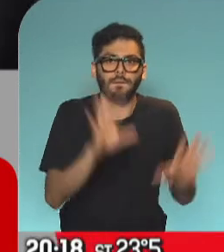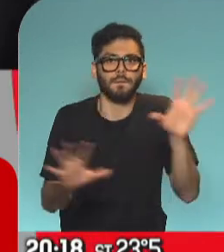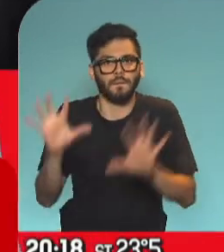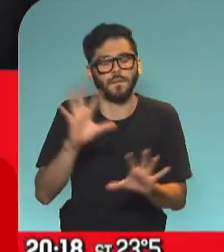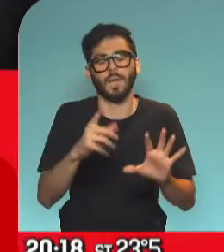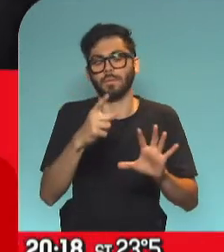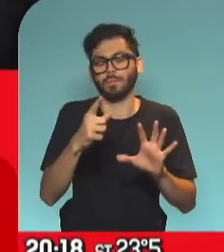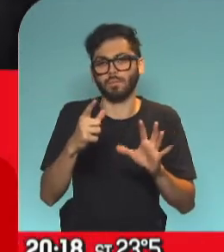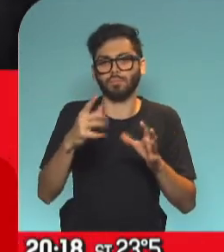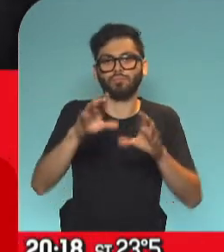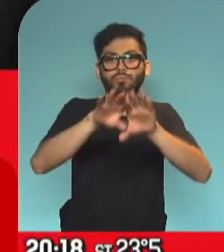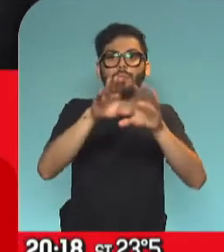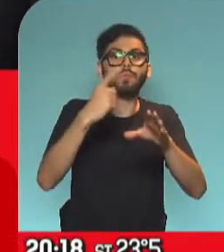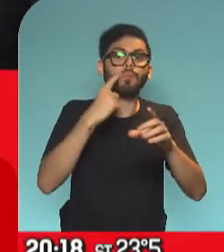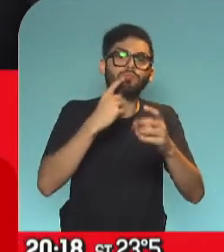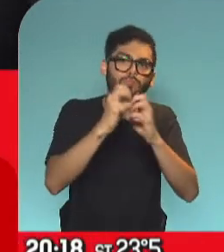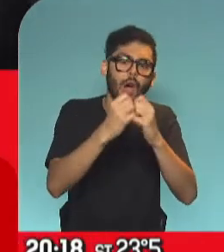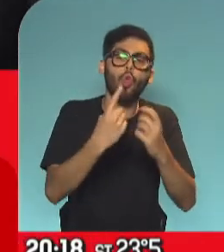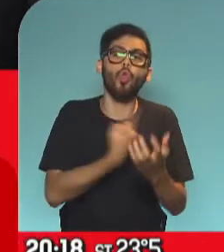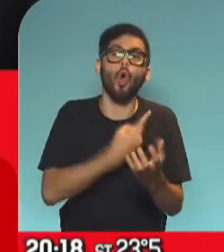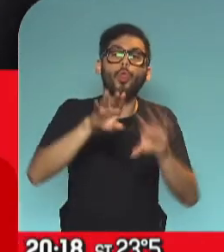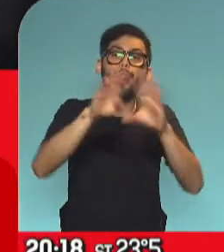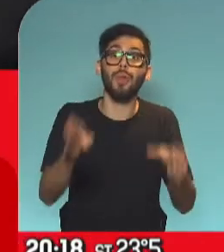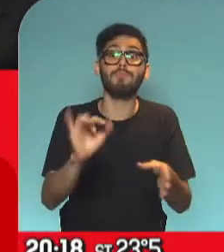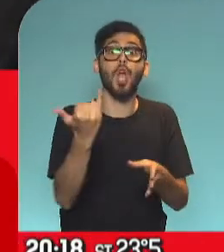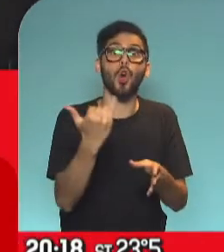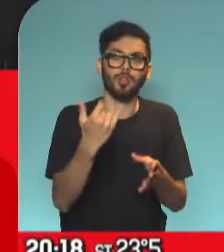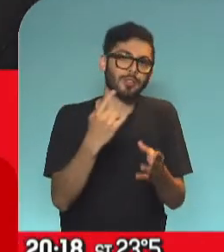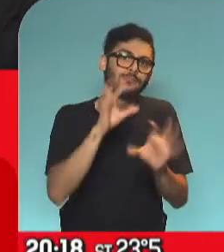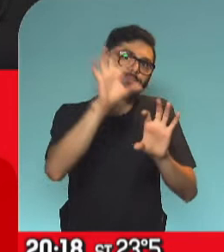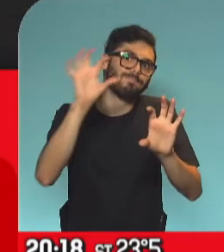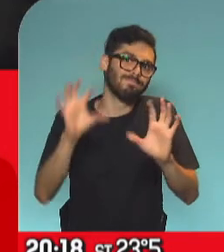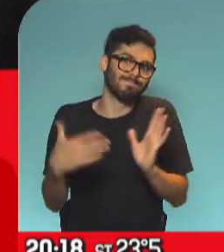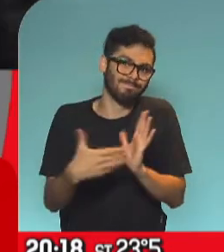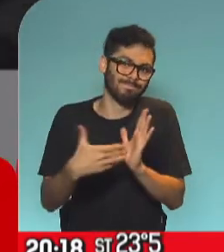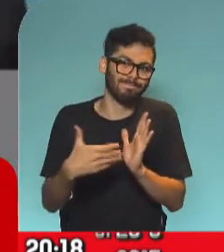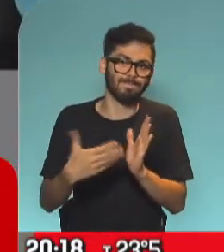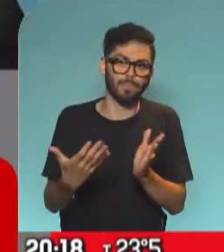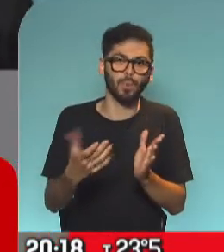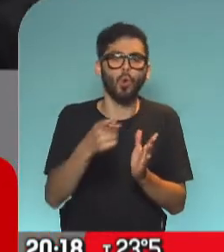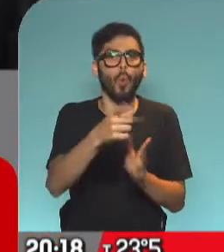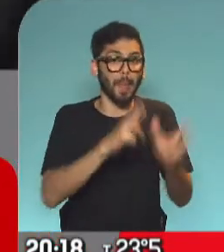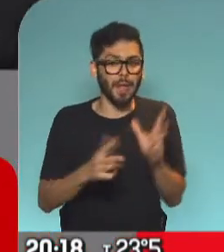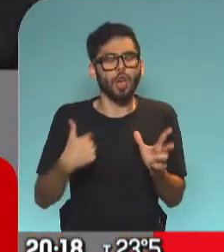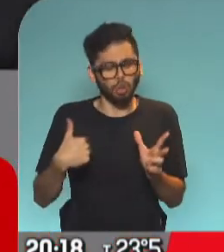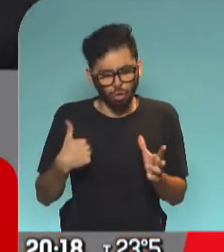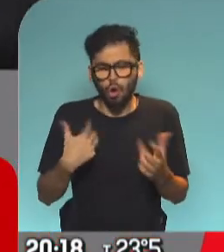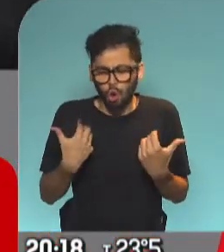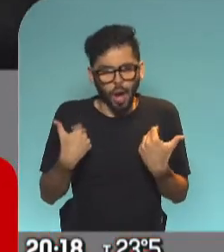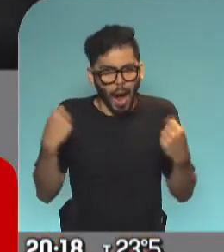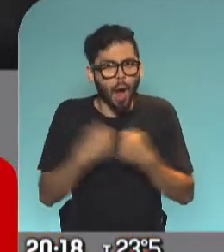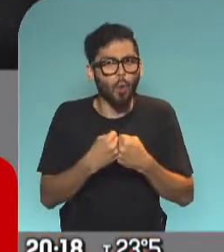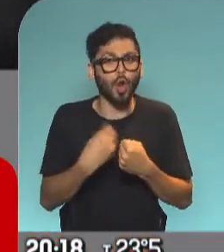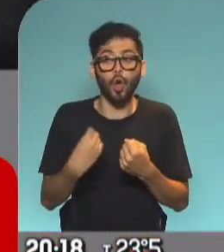llevando adelante y se dispondrá en qué lugares se lleva adelante la vacunación. Pero lo que usted decía y lo que yo comparto absolutamente es que